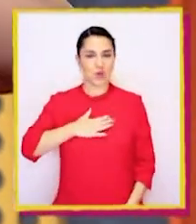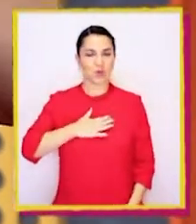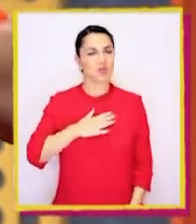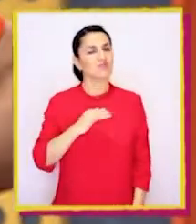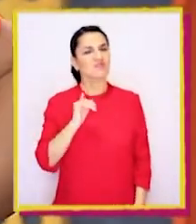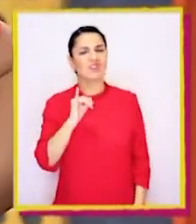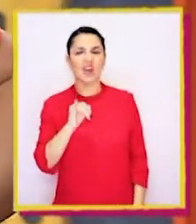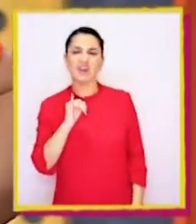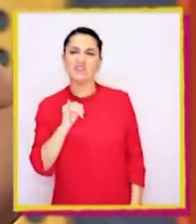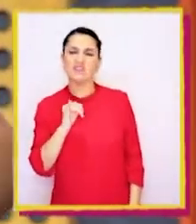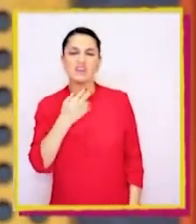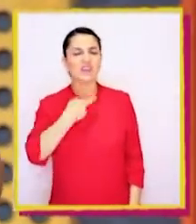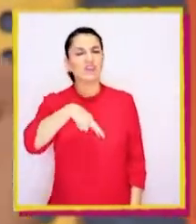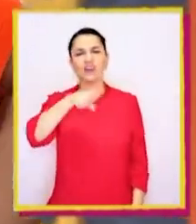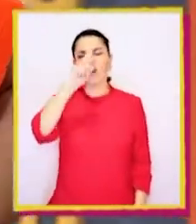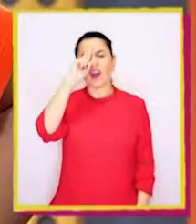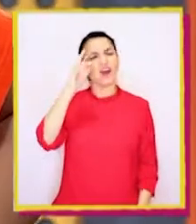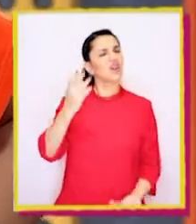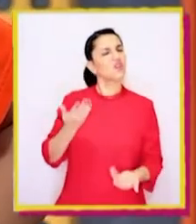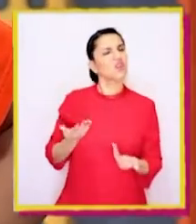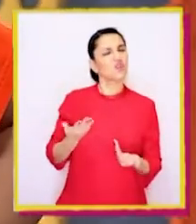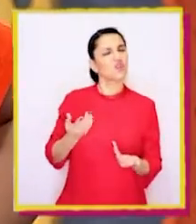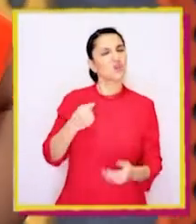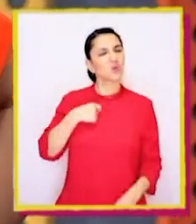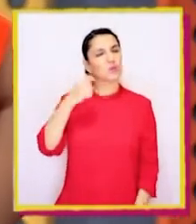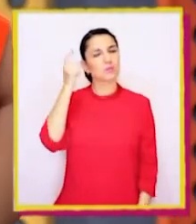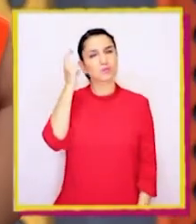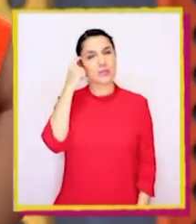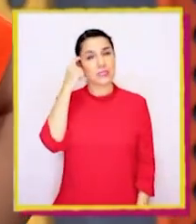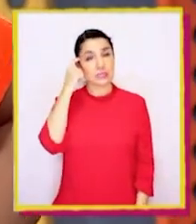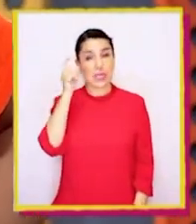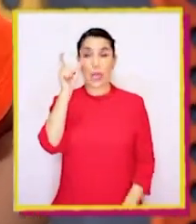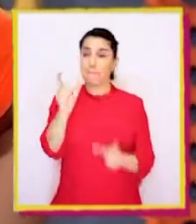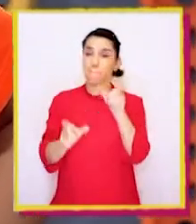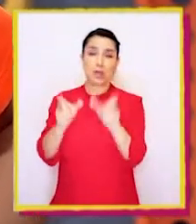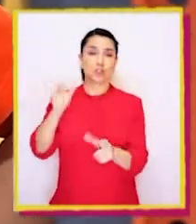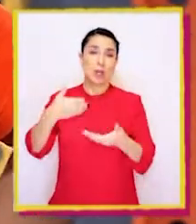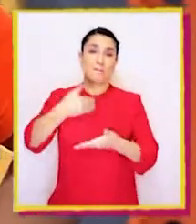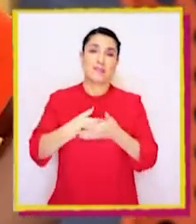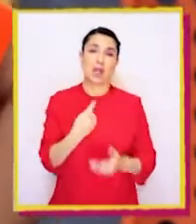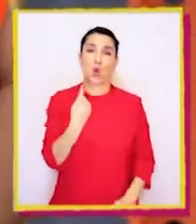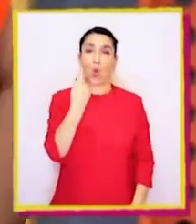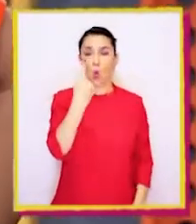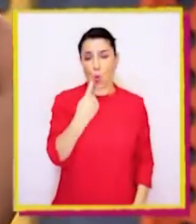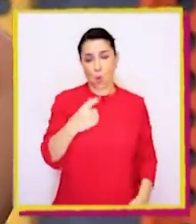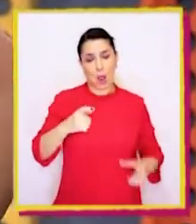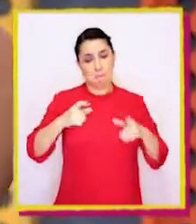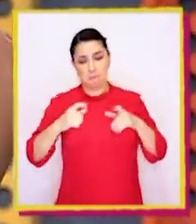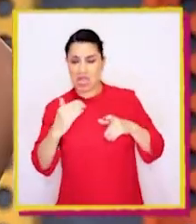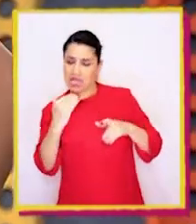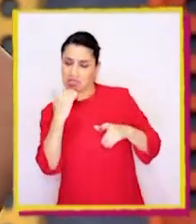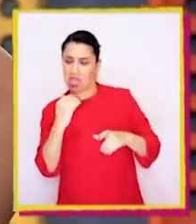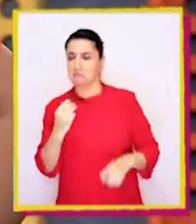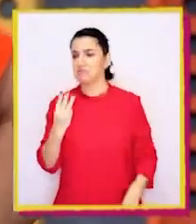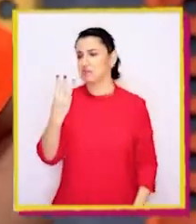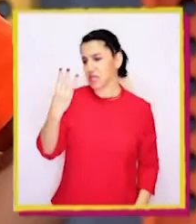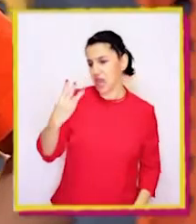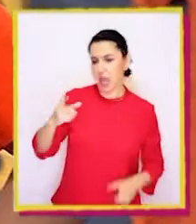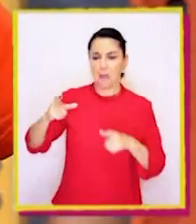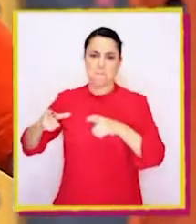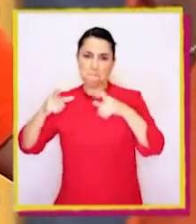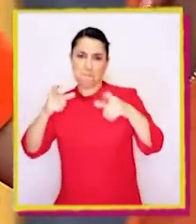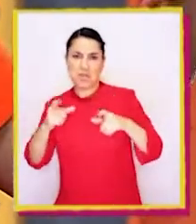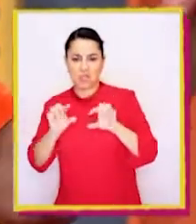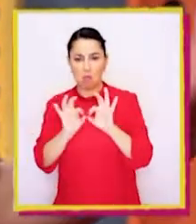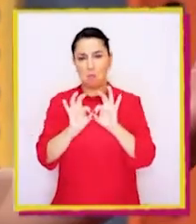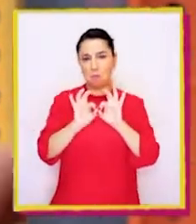que sí? Me ha pasado algo muy extraño. Yo pensé que la gente siempre pedía una pizza, dos pizzas, tres,